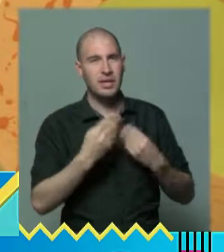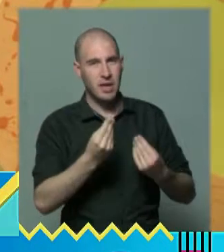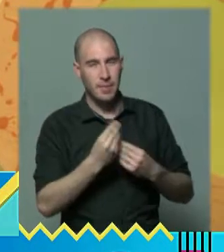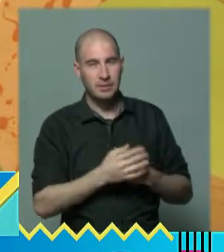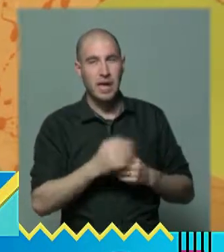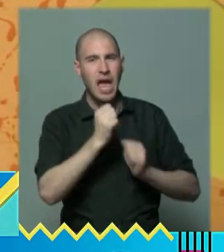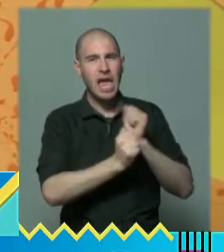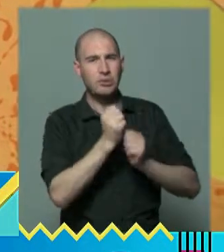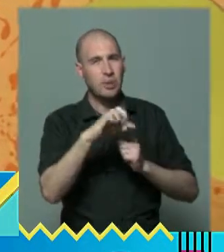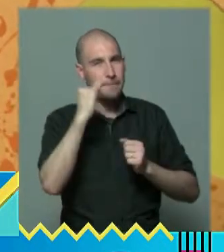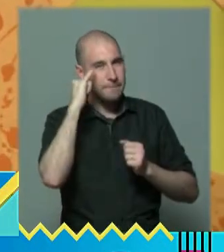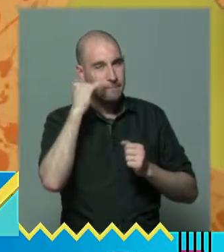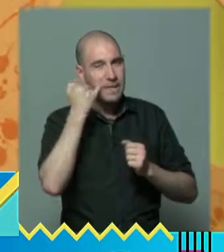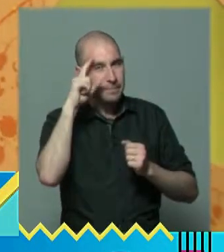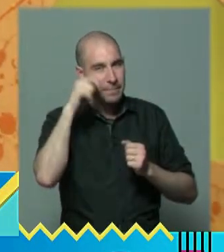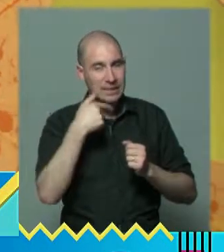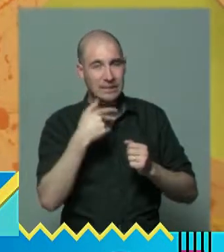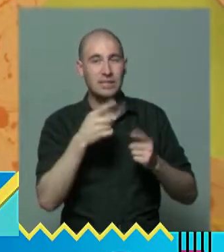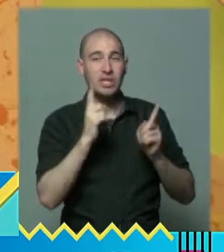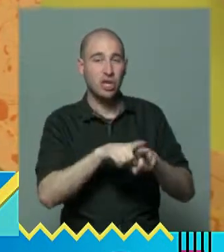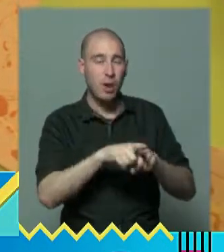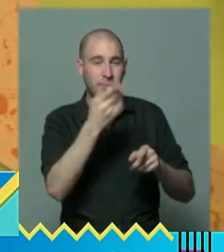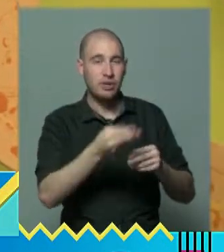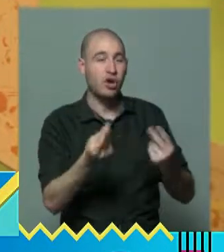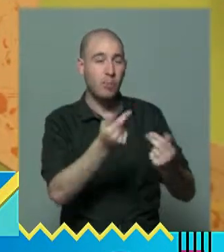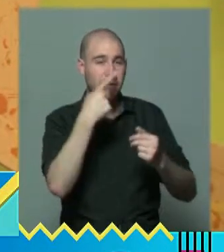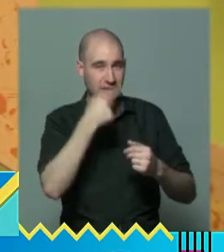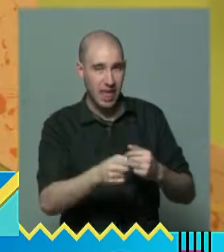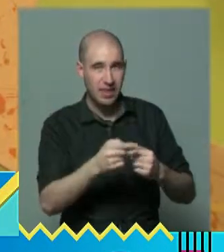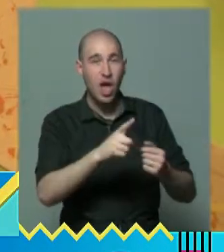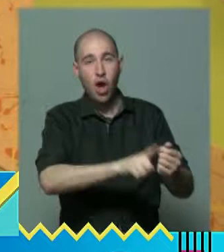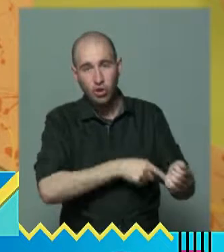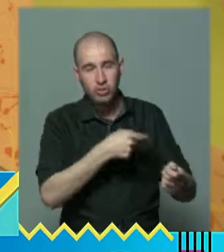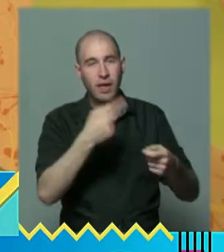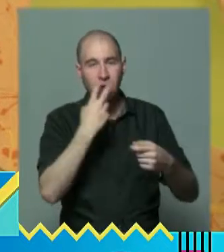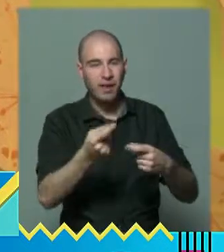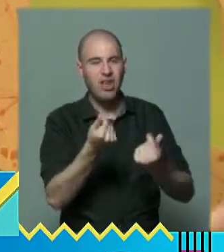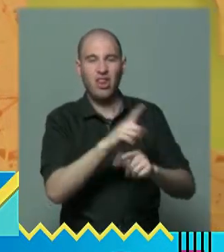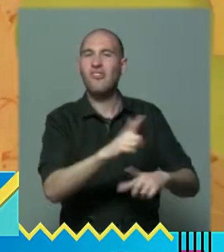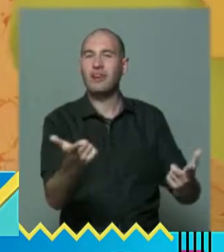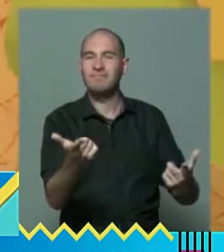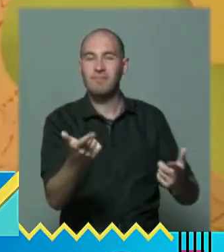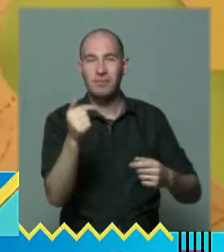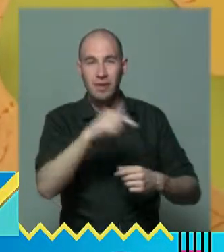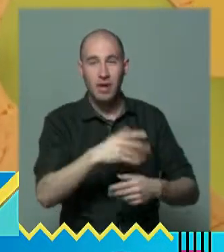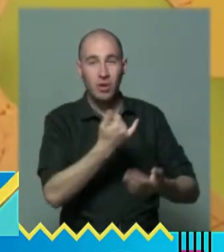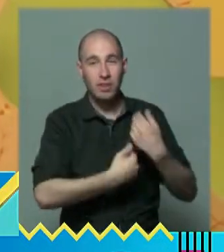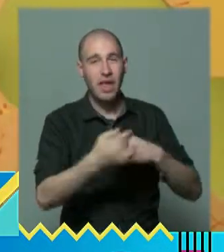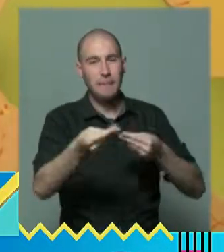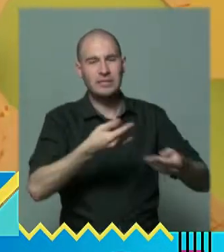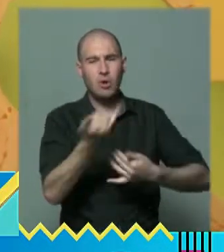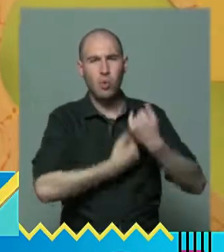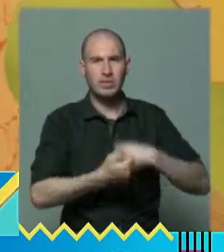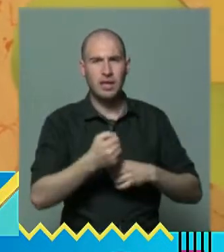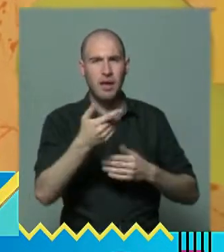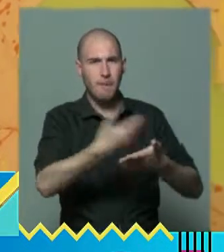pasa a la industria de la pyme, le pasó exactamente lo que le pasó al consumidor final. Se acostumbró a que la energía no valía nada. Cuando a mí me vienen algunas empresas y me dicen, no,